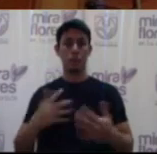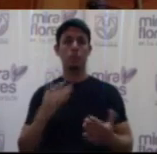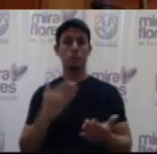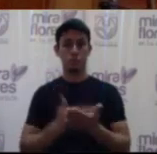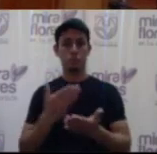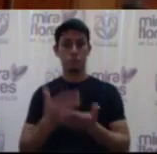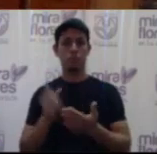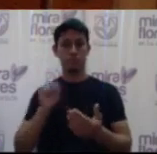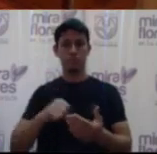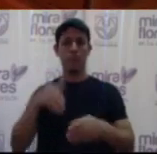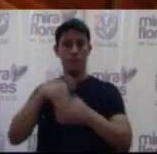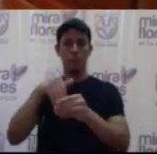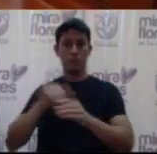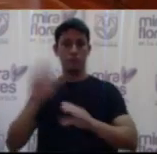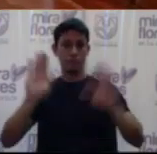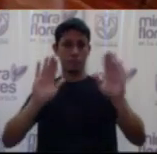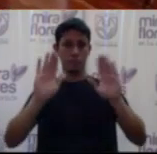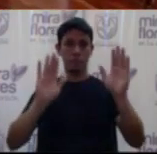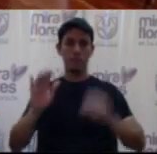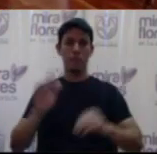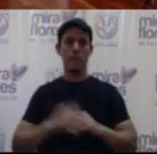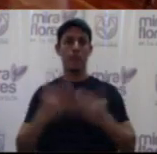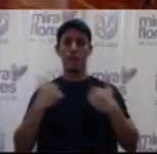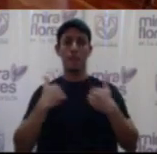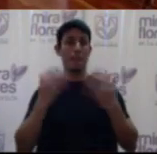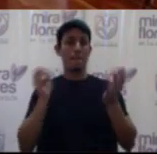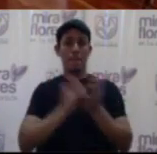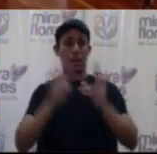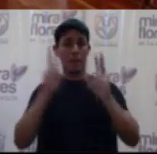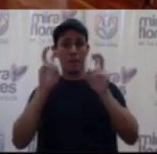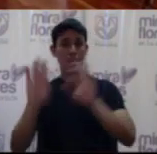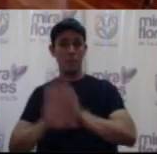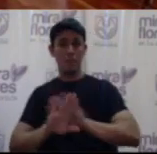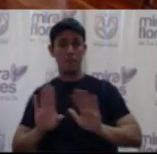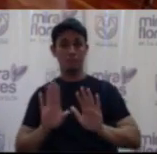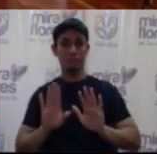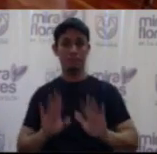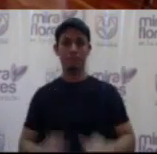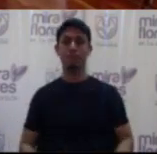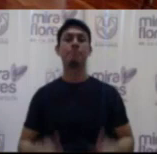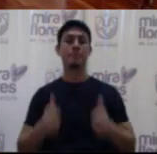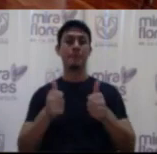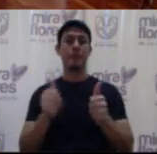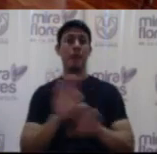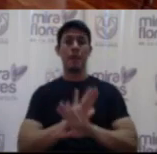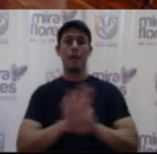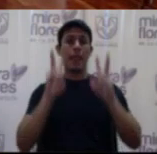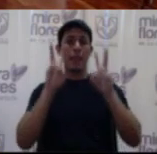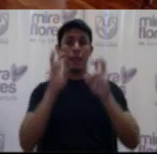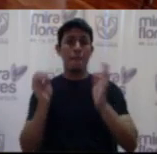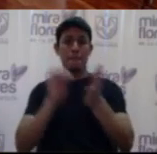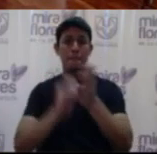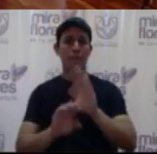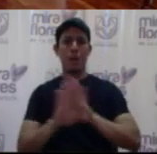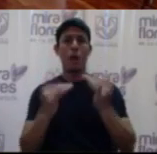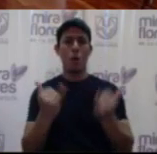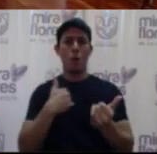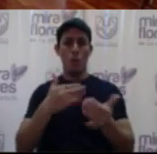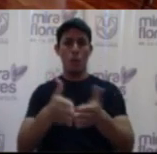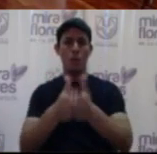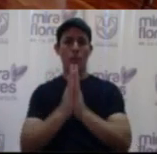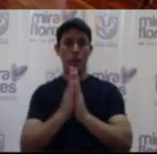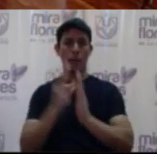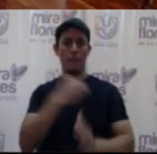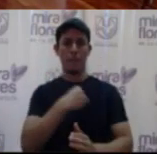por unanimidad de votos. Entendería que no tenemos más temas que tratar, ¿verdad? Eso es todo, señor alcalde. No habiendo más temas que tratar, les voy a solicitar a los miembros